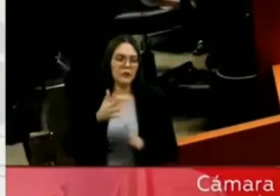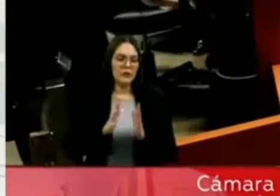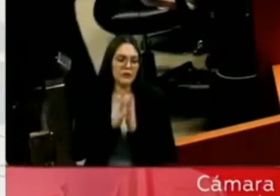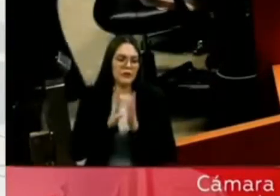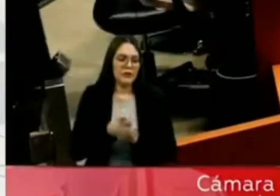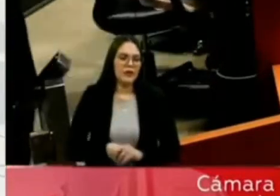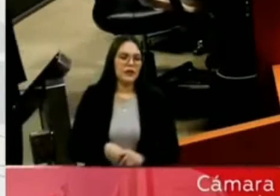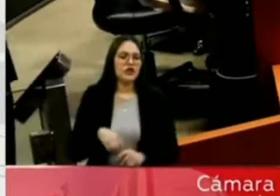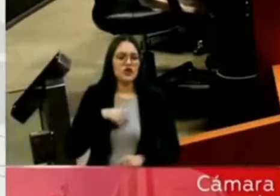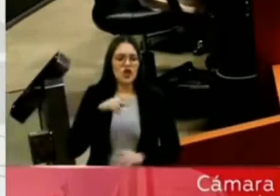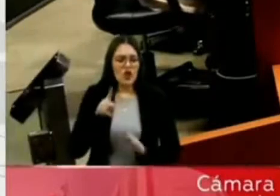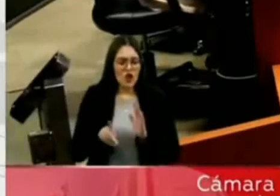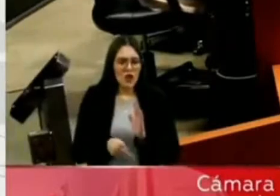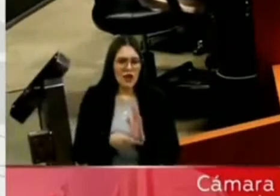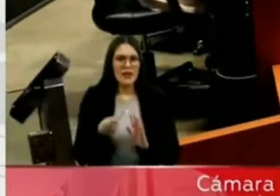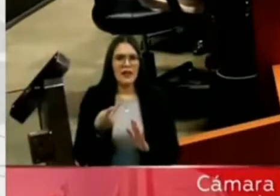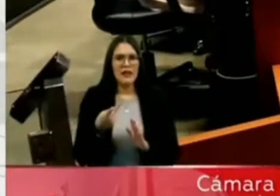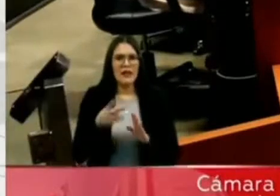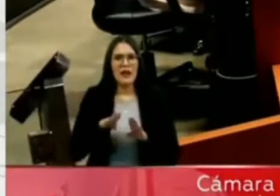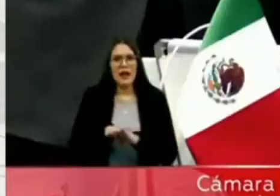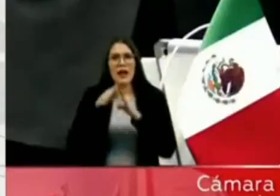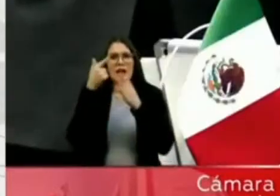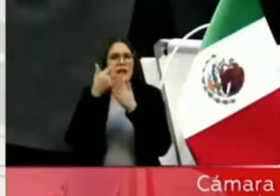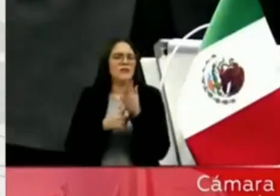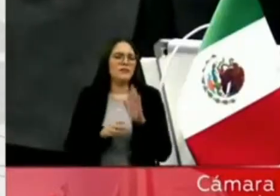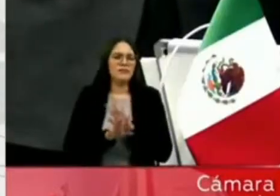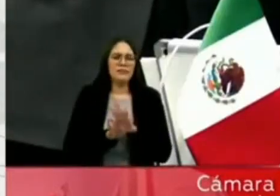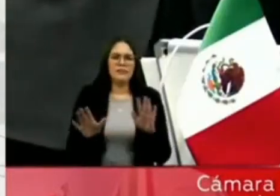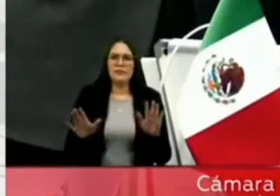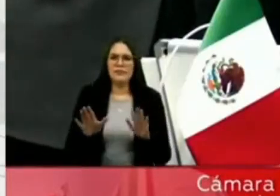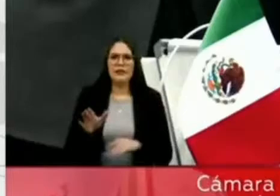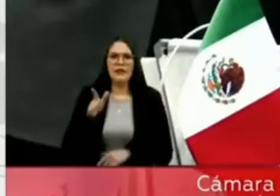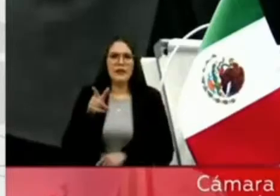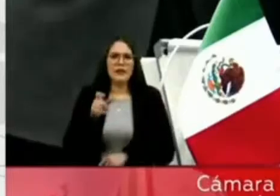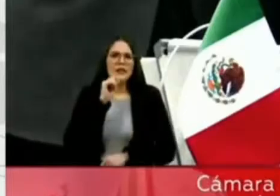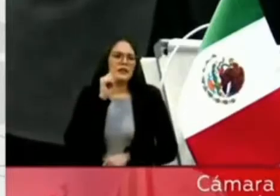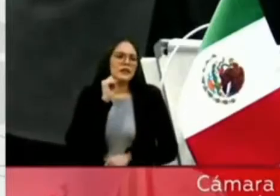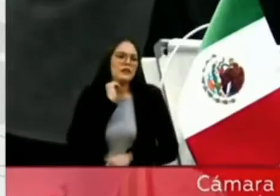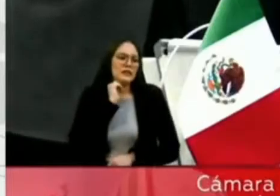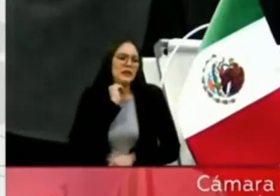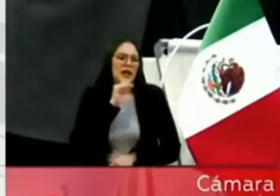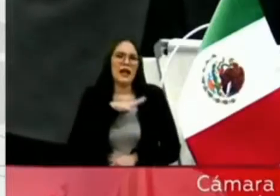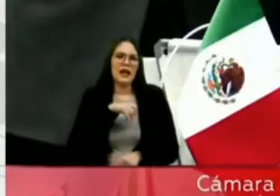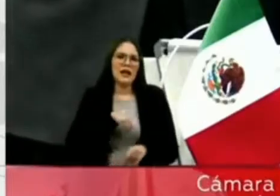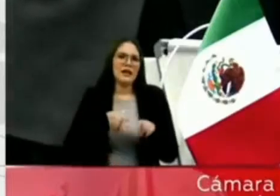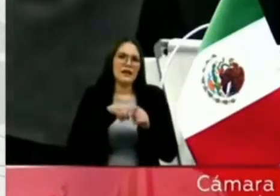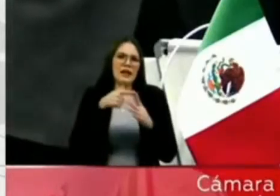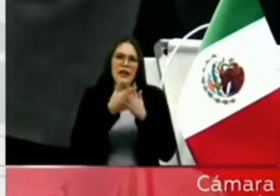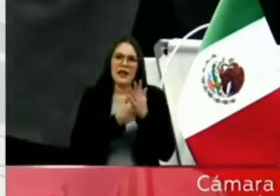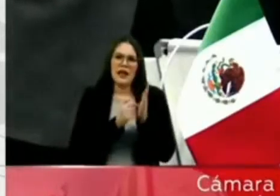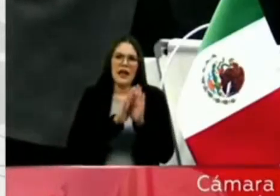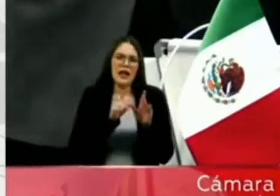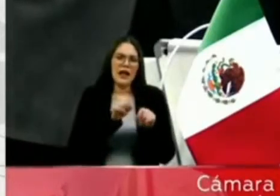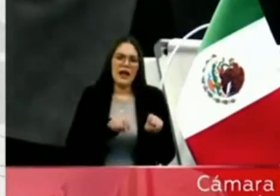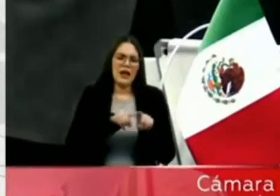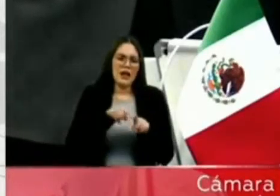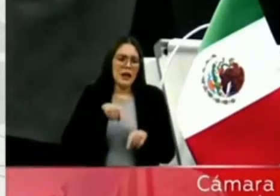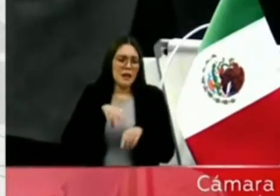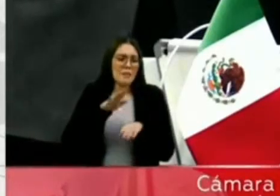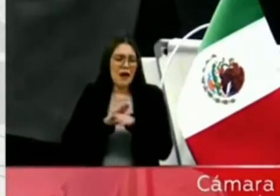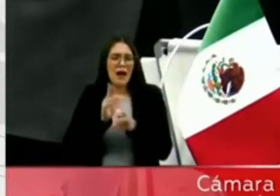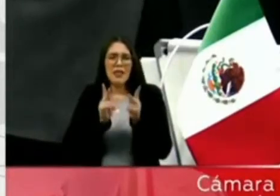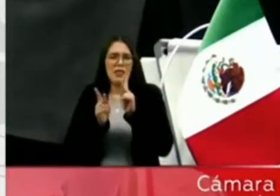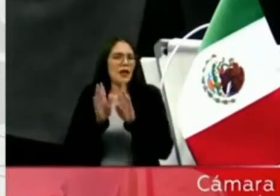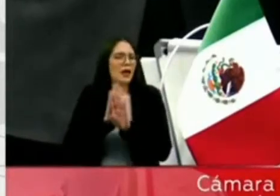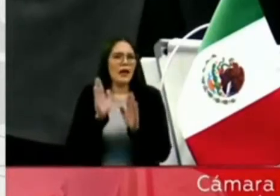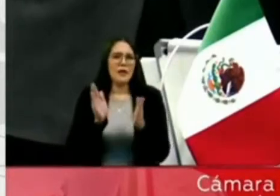volver a reabrir, consta que el senador Ladrón de Guevara estaba en la lista, no voy a seguir en esta discusión, que